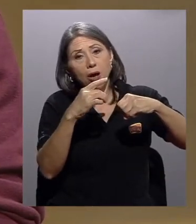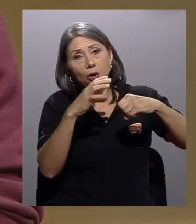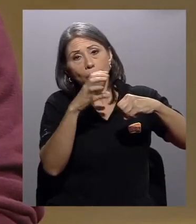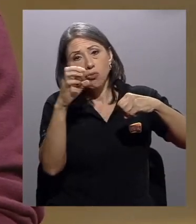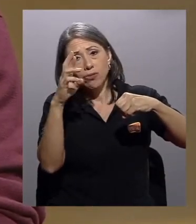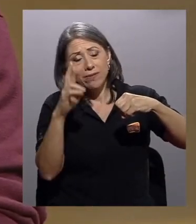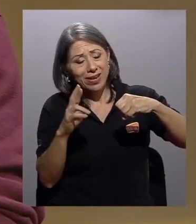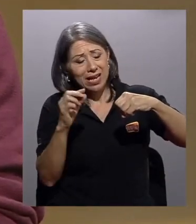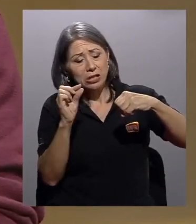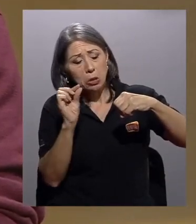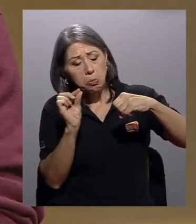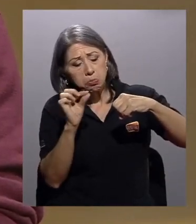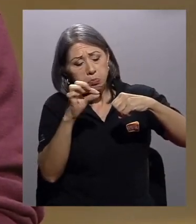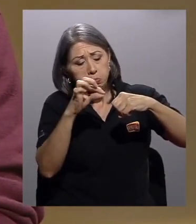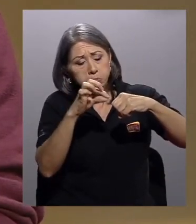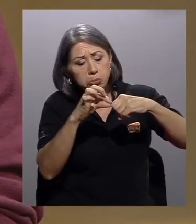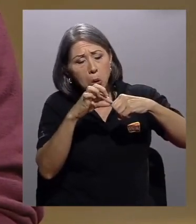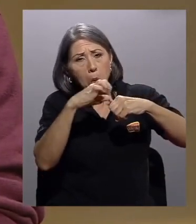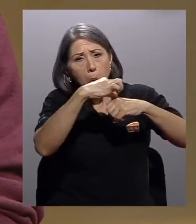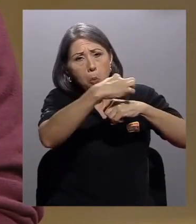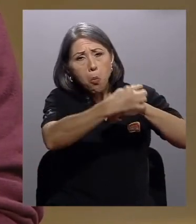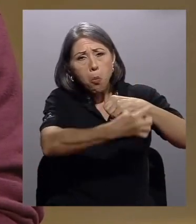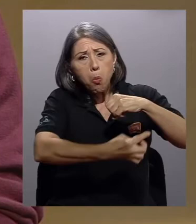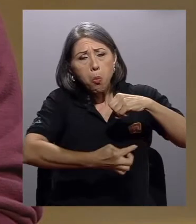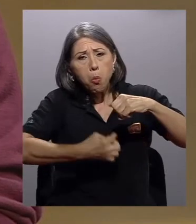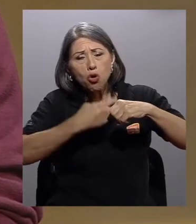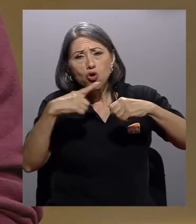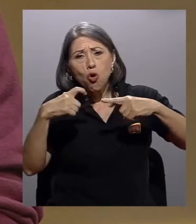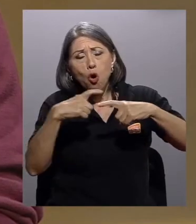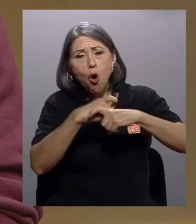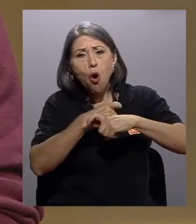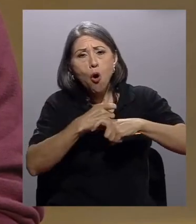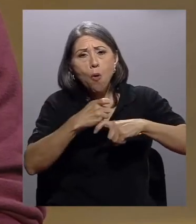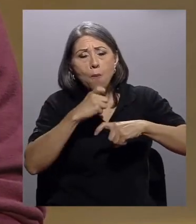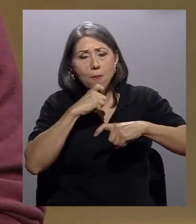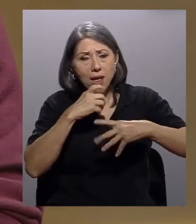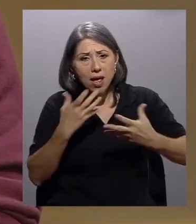en un universo bastante complejo y por lo tanto,